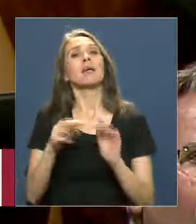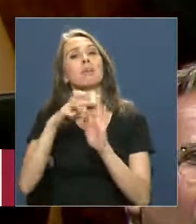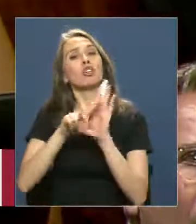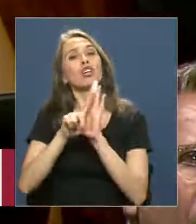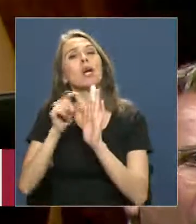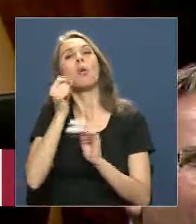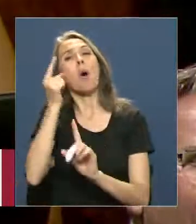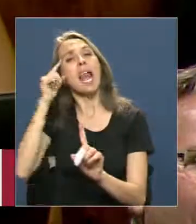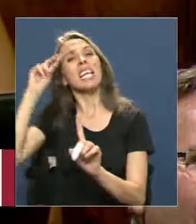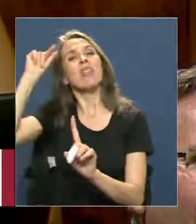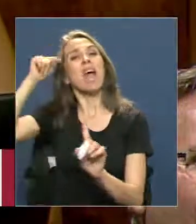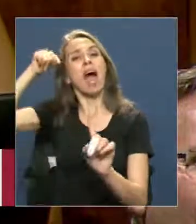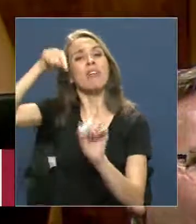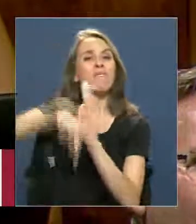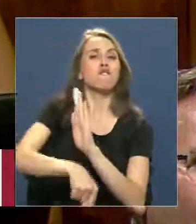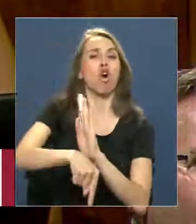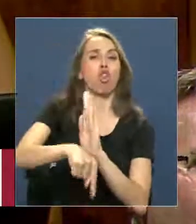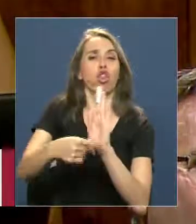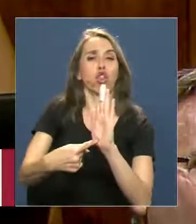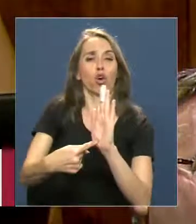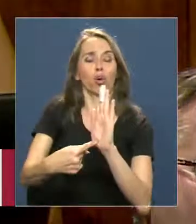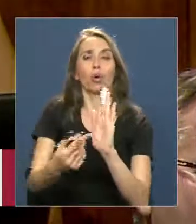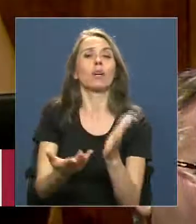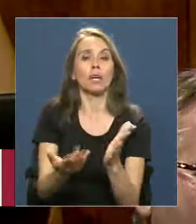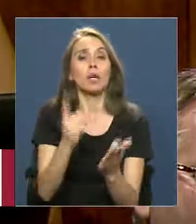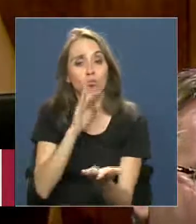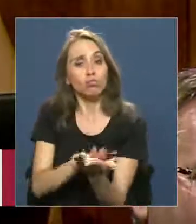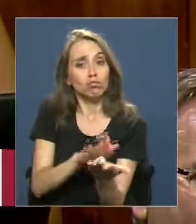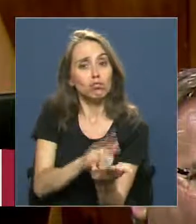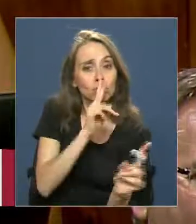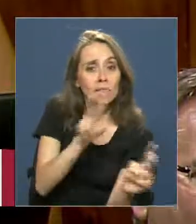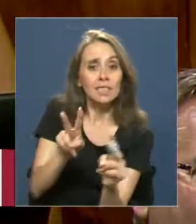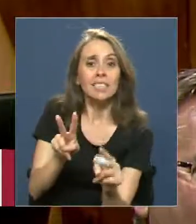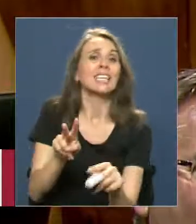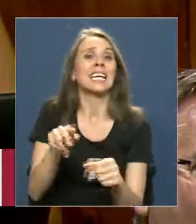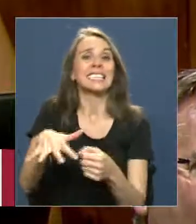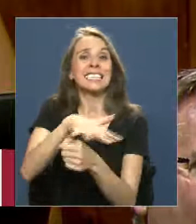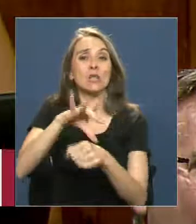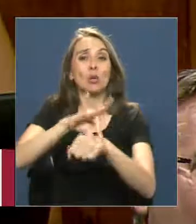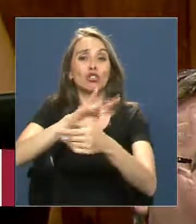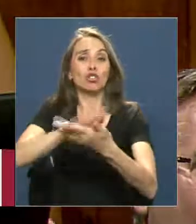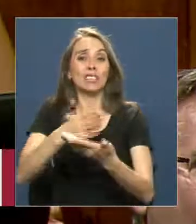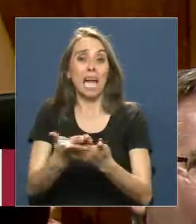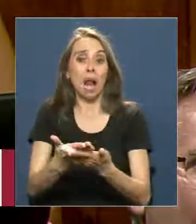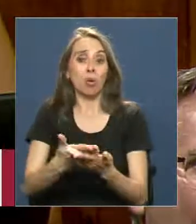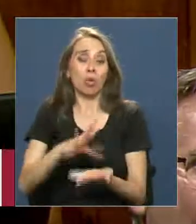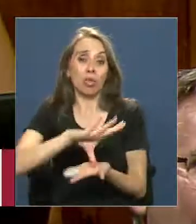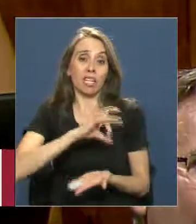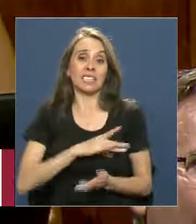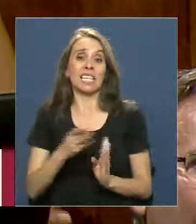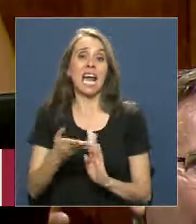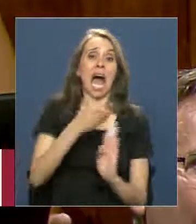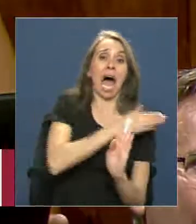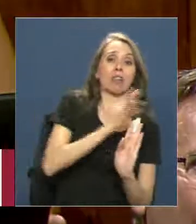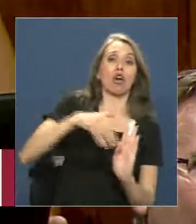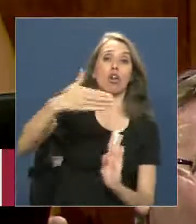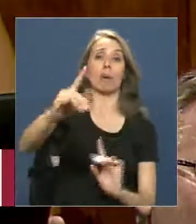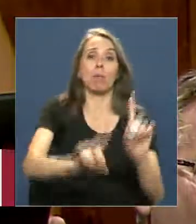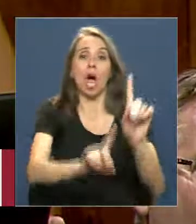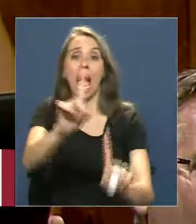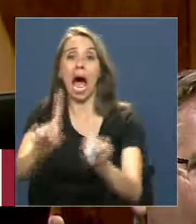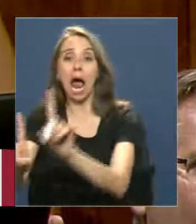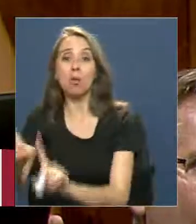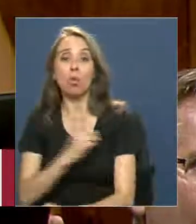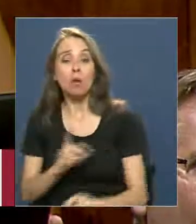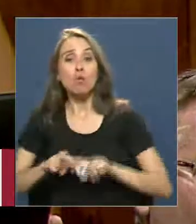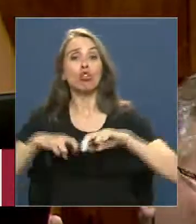Es evidente que la situación sanitaria que afecta al país más temprano que tarde va a ser que alguno de los parlamentarios